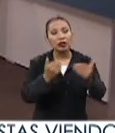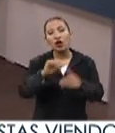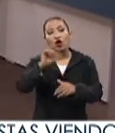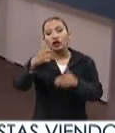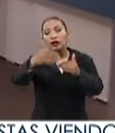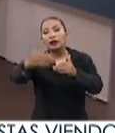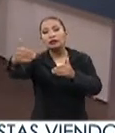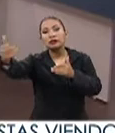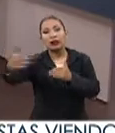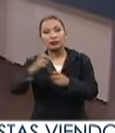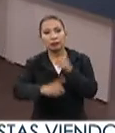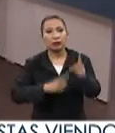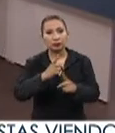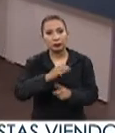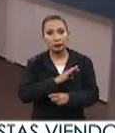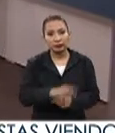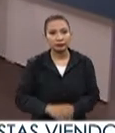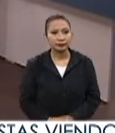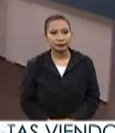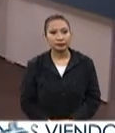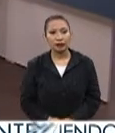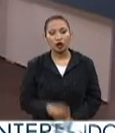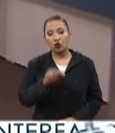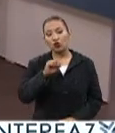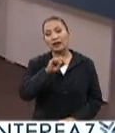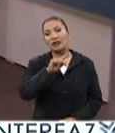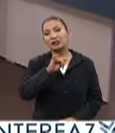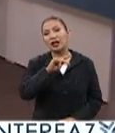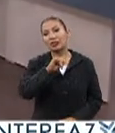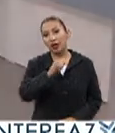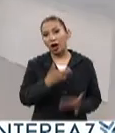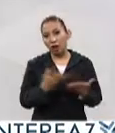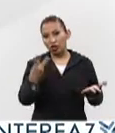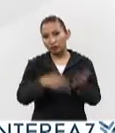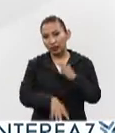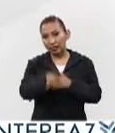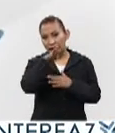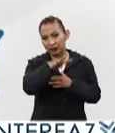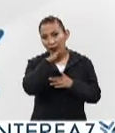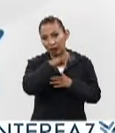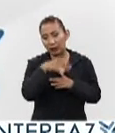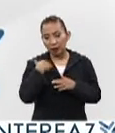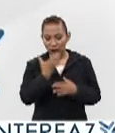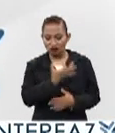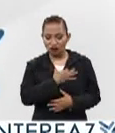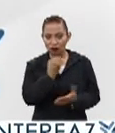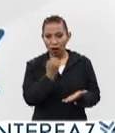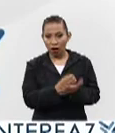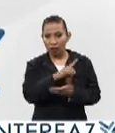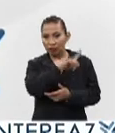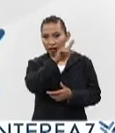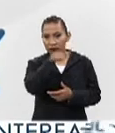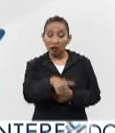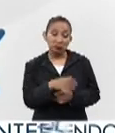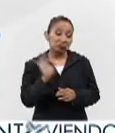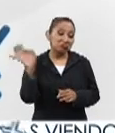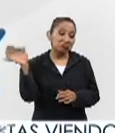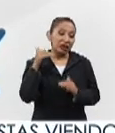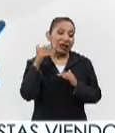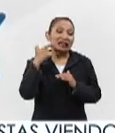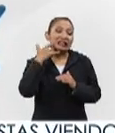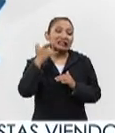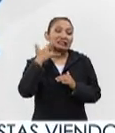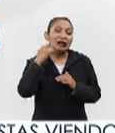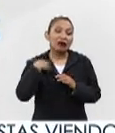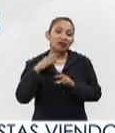las siguientes metas deportivas que puede alcanzar ella? La universidad. Ahora, en el 2019, ir por la medalla de oro para después tratar